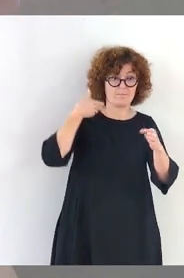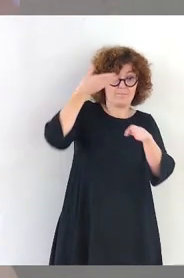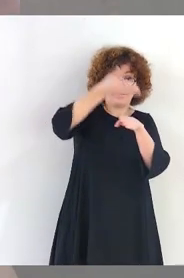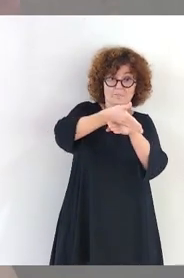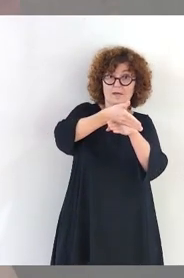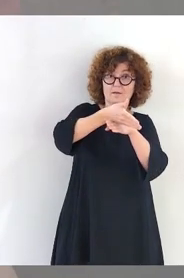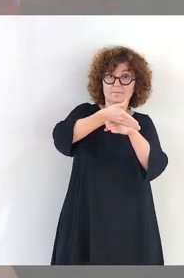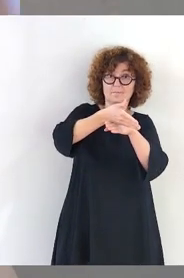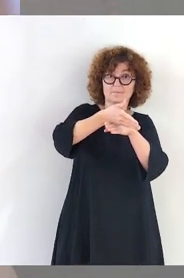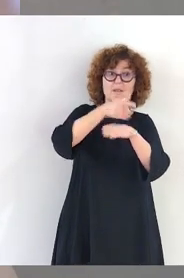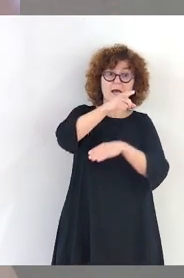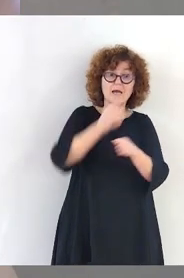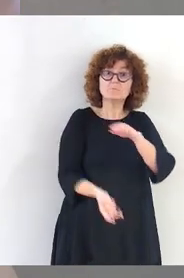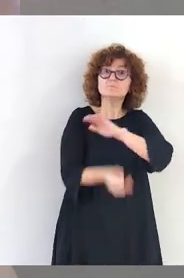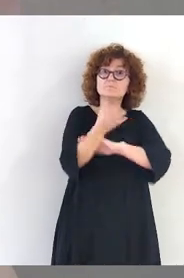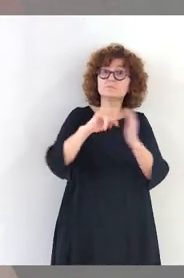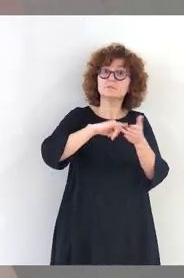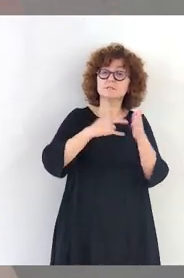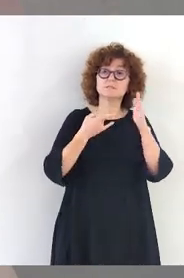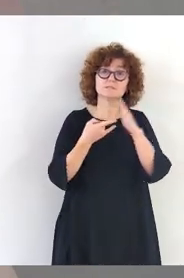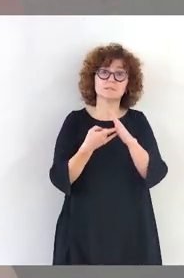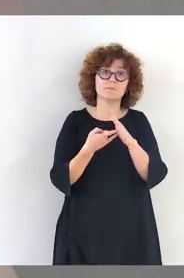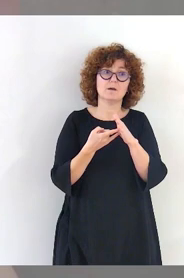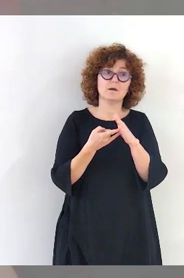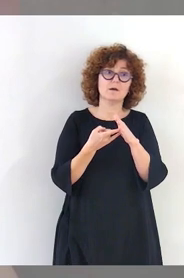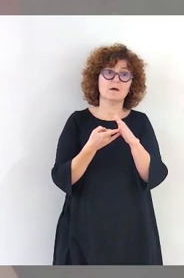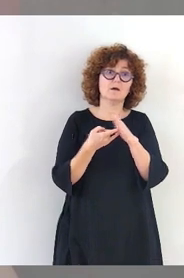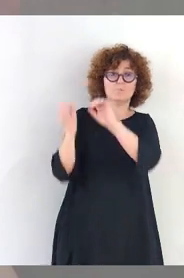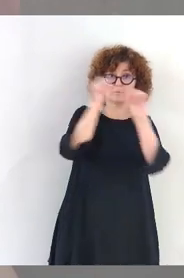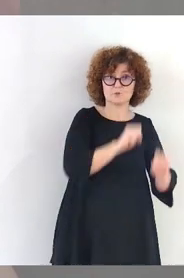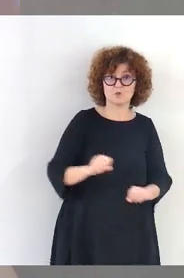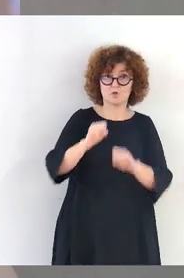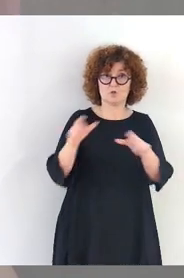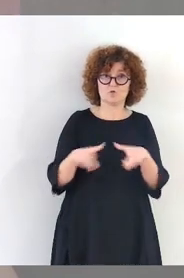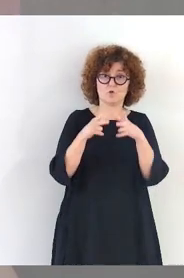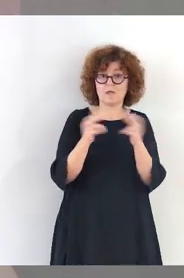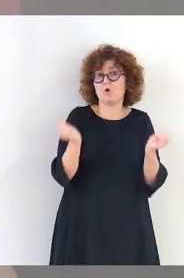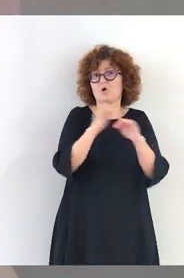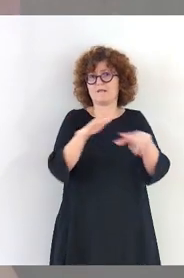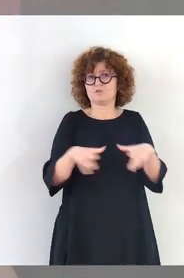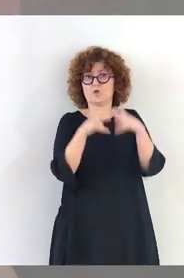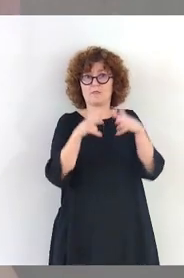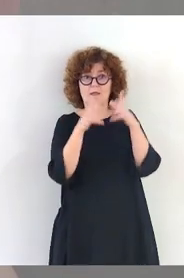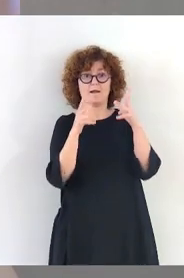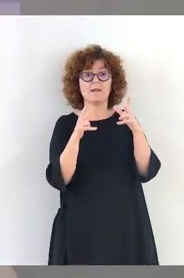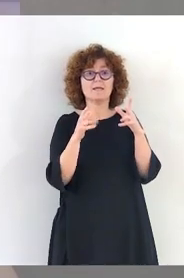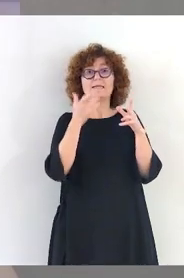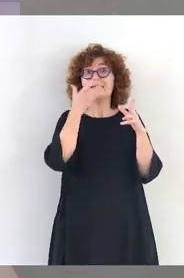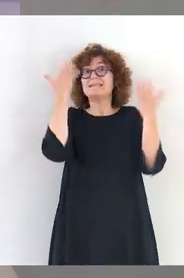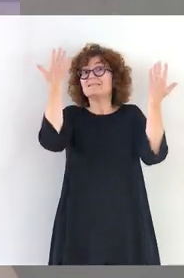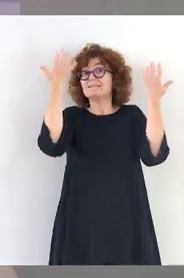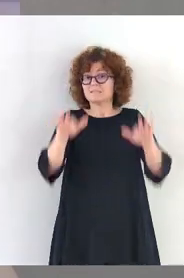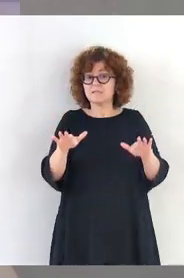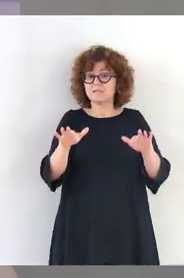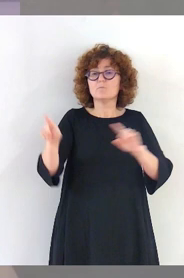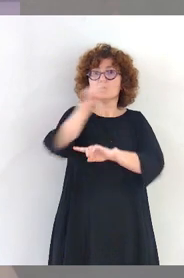de Establecer un sistema de ehec acción social red social para que en caso de desastre natural